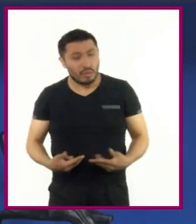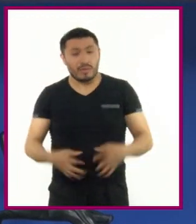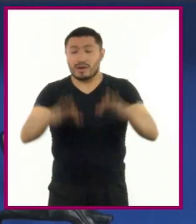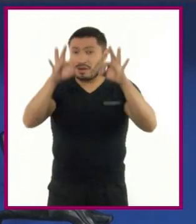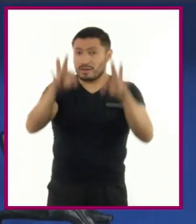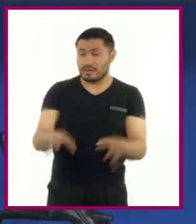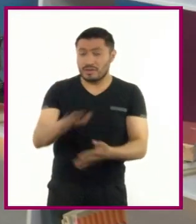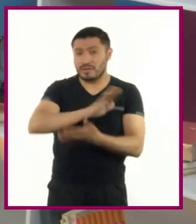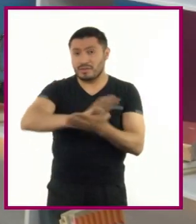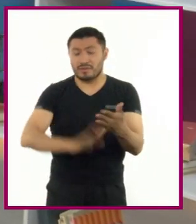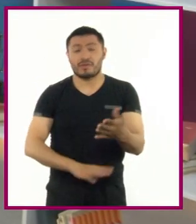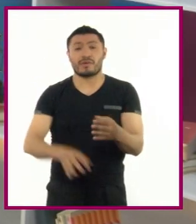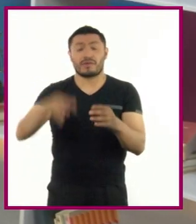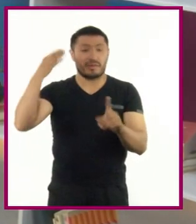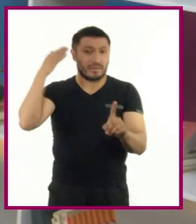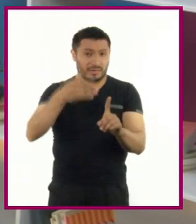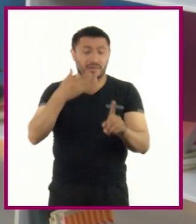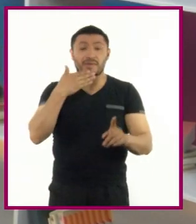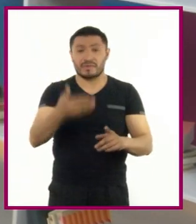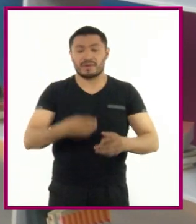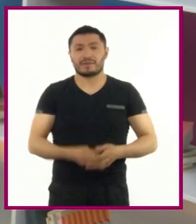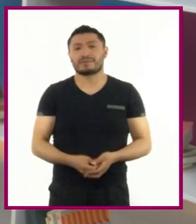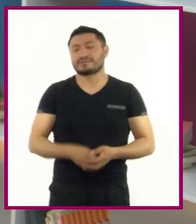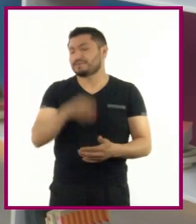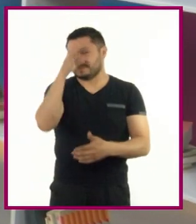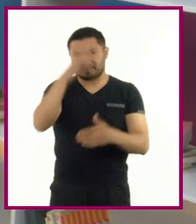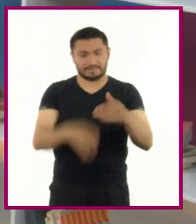pero viable. Hasta aquí esta lectura.